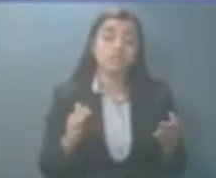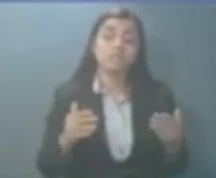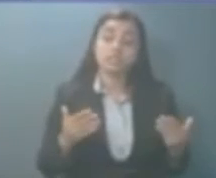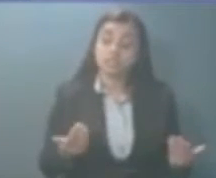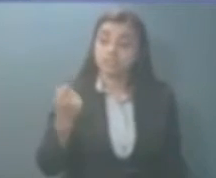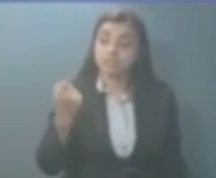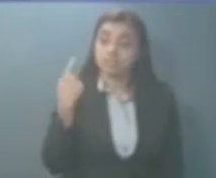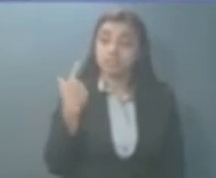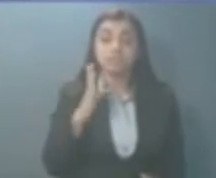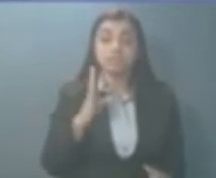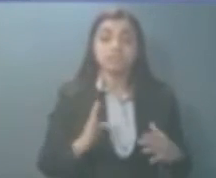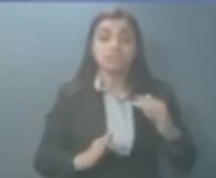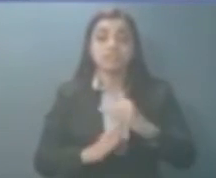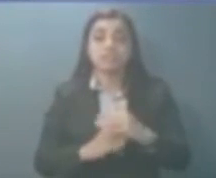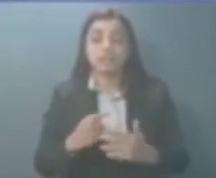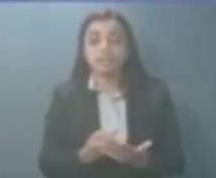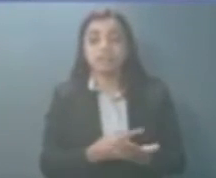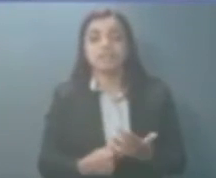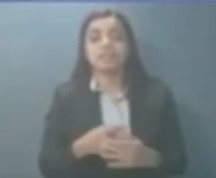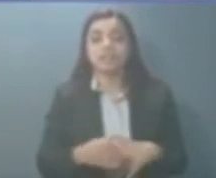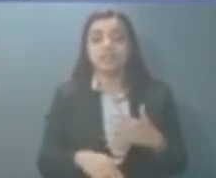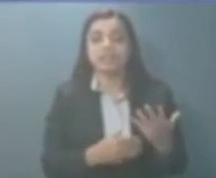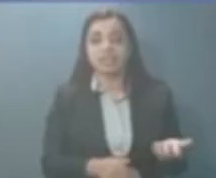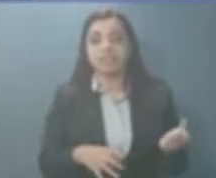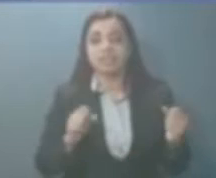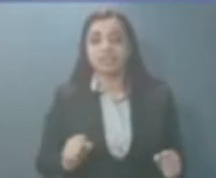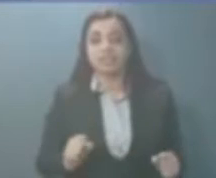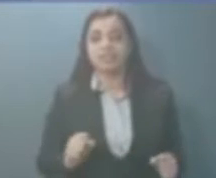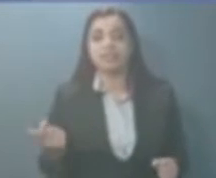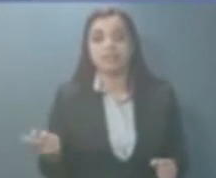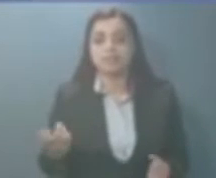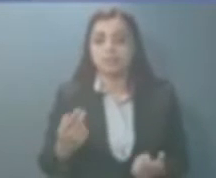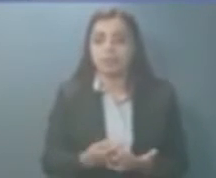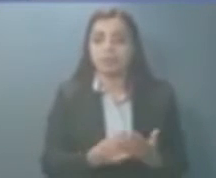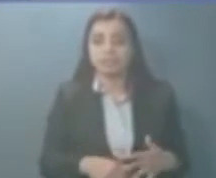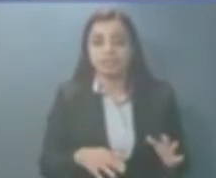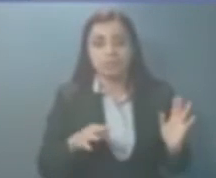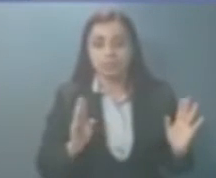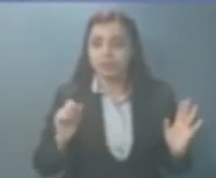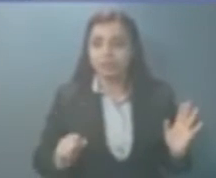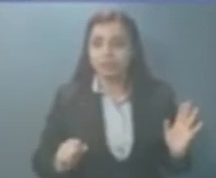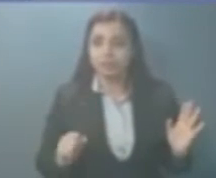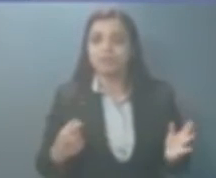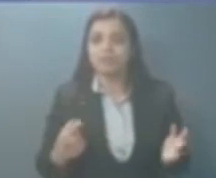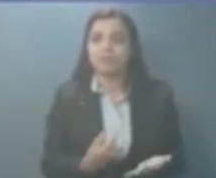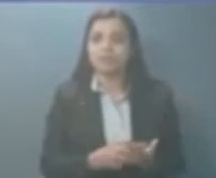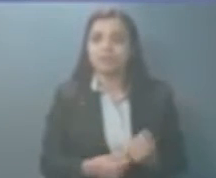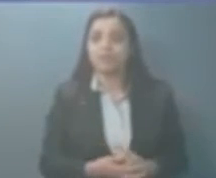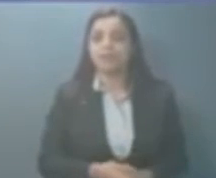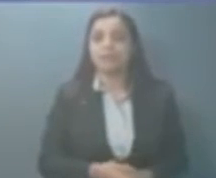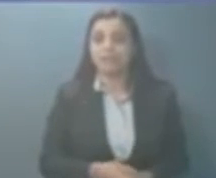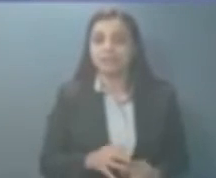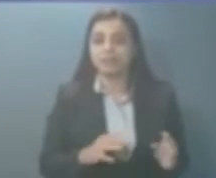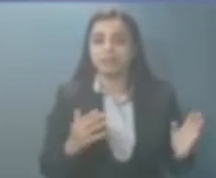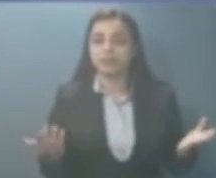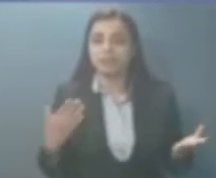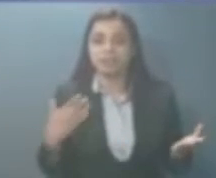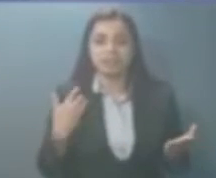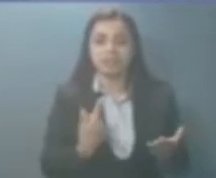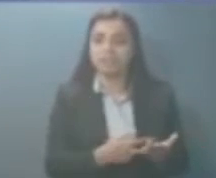prácticamente congelados los traslados y solo tenían la opción de permuta para